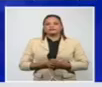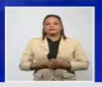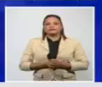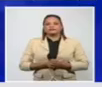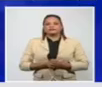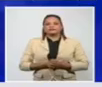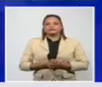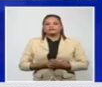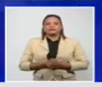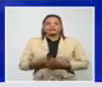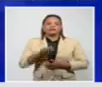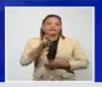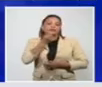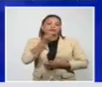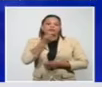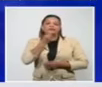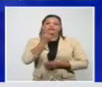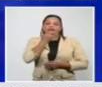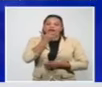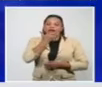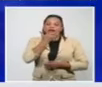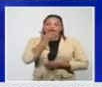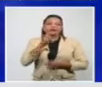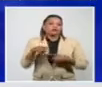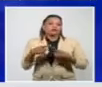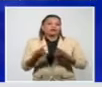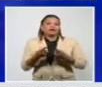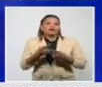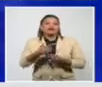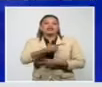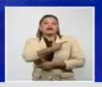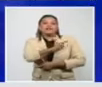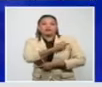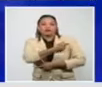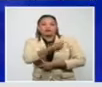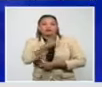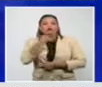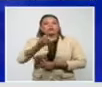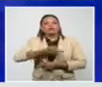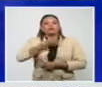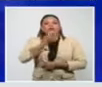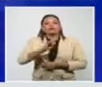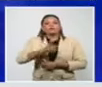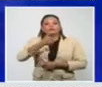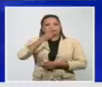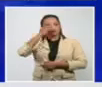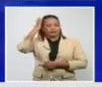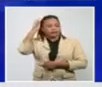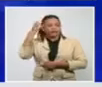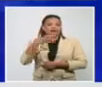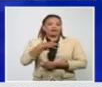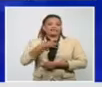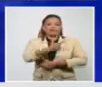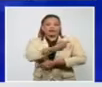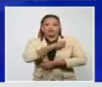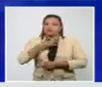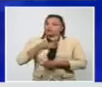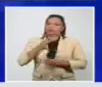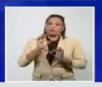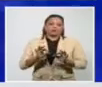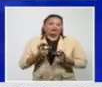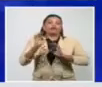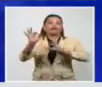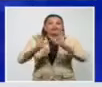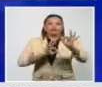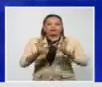vacuna, como dijo nuestro presidente hace varios meses. Es la vacuna que tenemos en estos momentos.